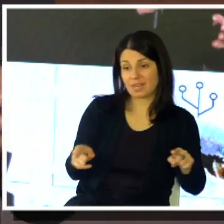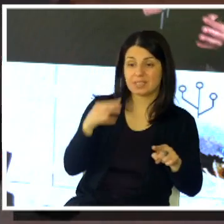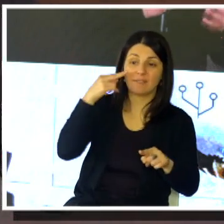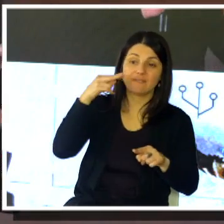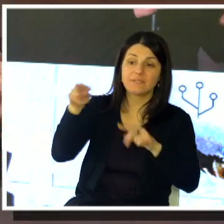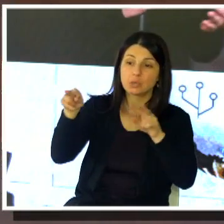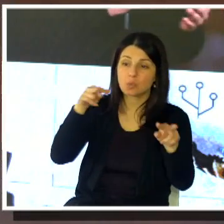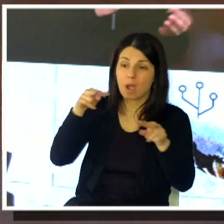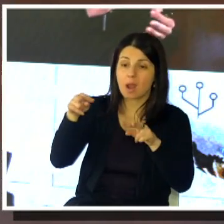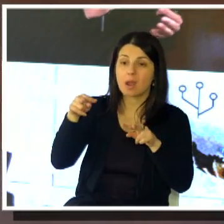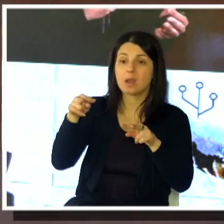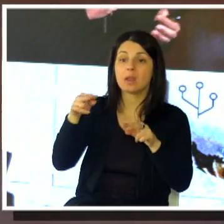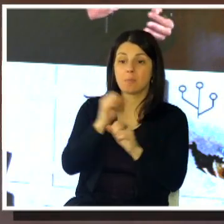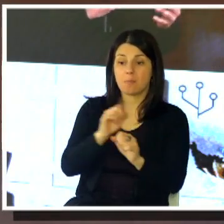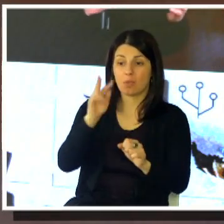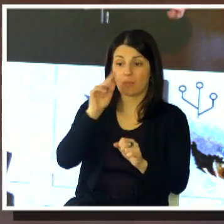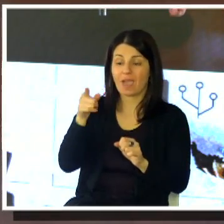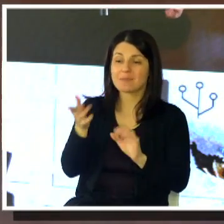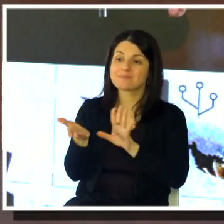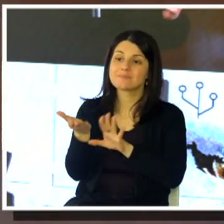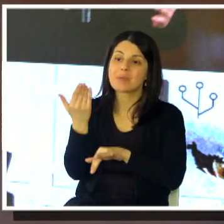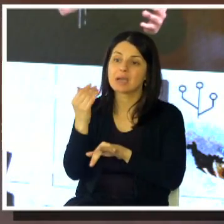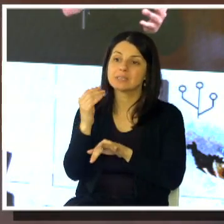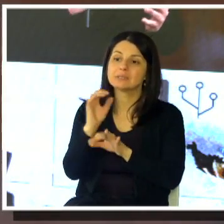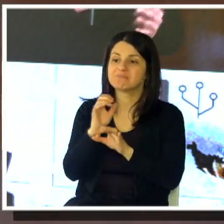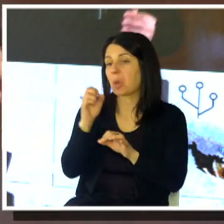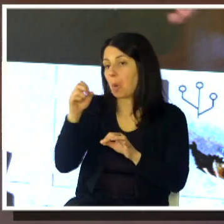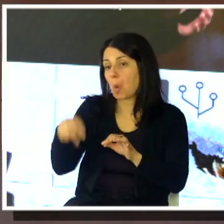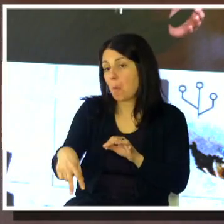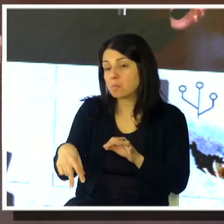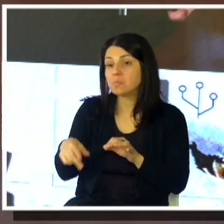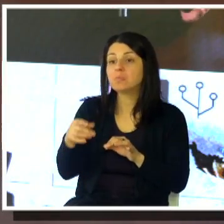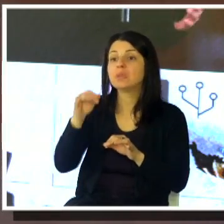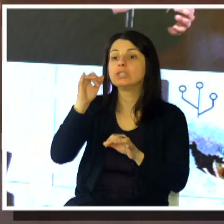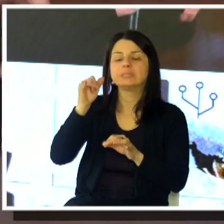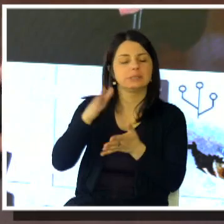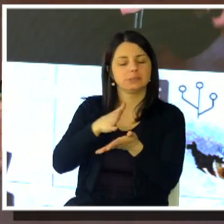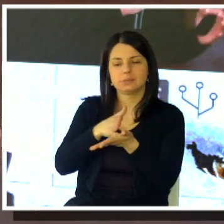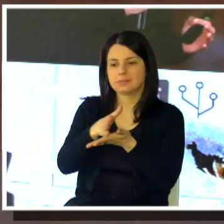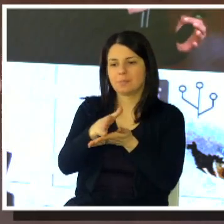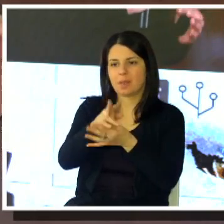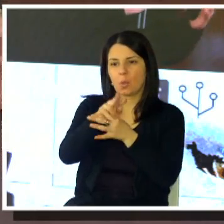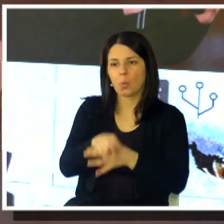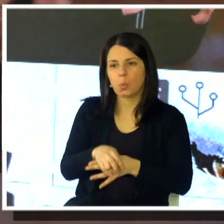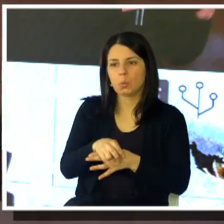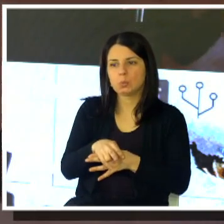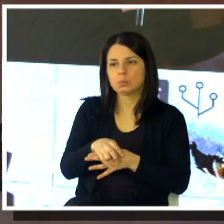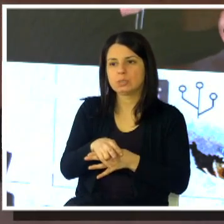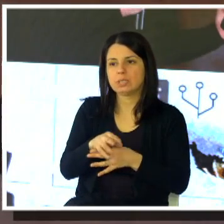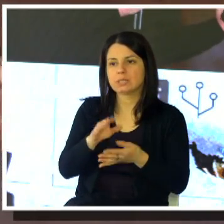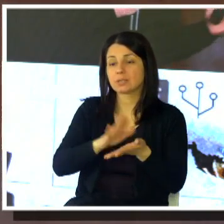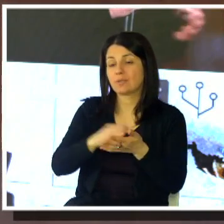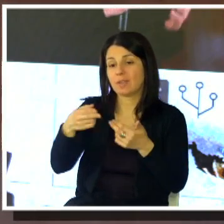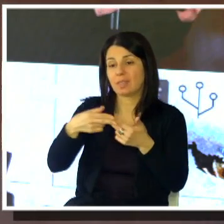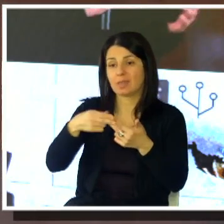es que, como podemos ver acá, es más un form más clásico, pero siempre utilizando sobre la